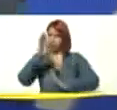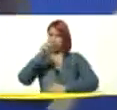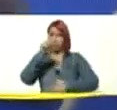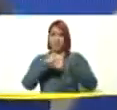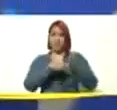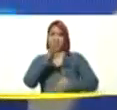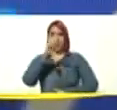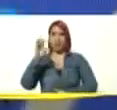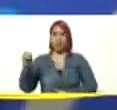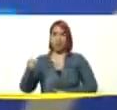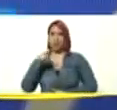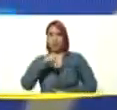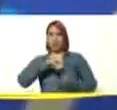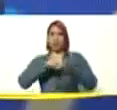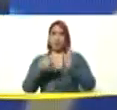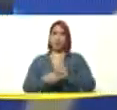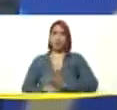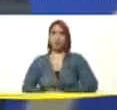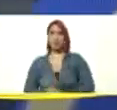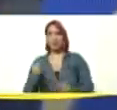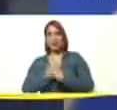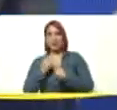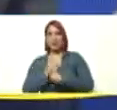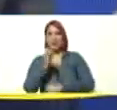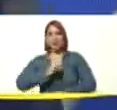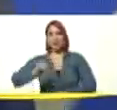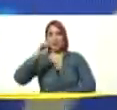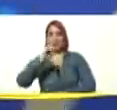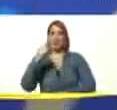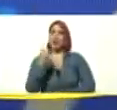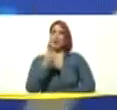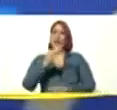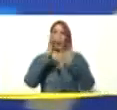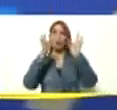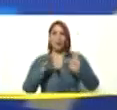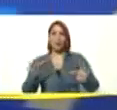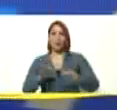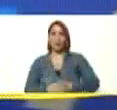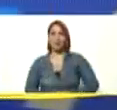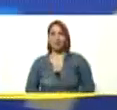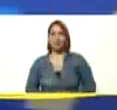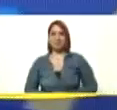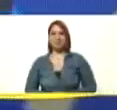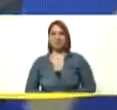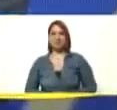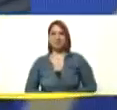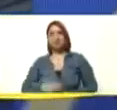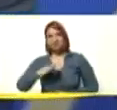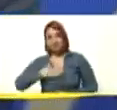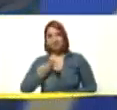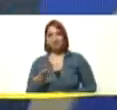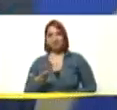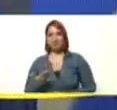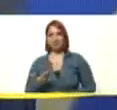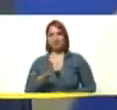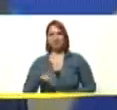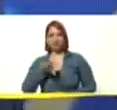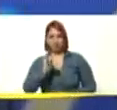1500, eso implica que mi gestión de gobierno es nula. Es la única manera, mi comandante presidente, de poder